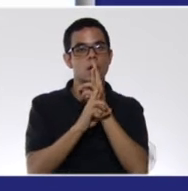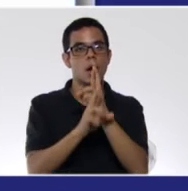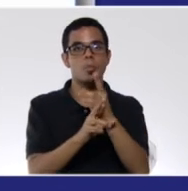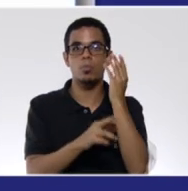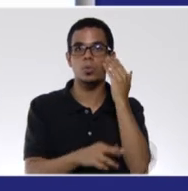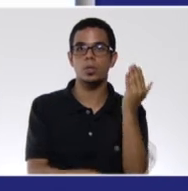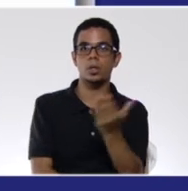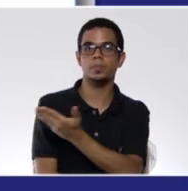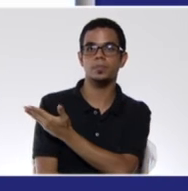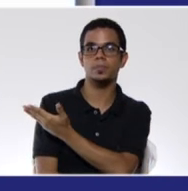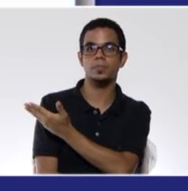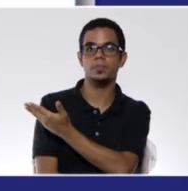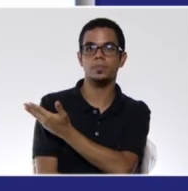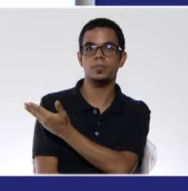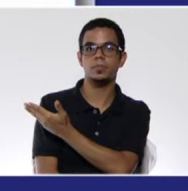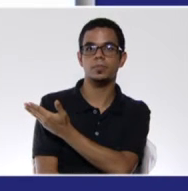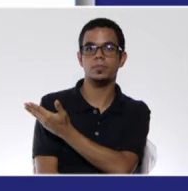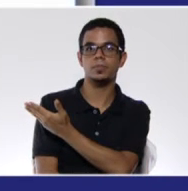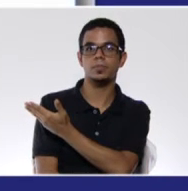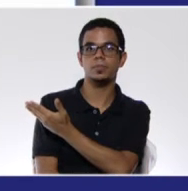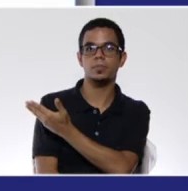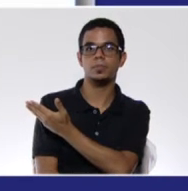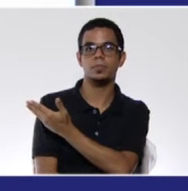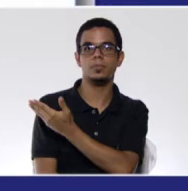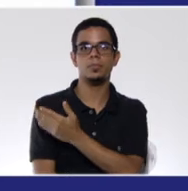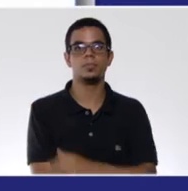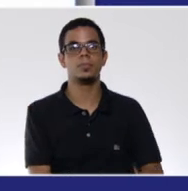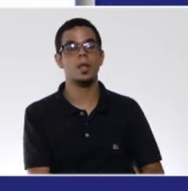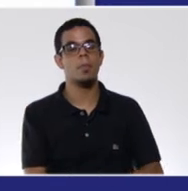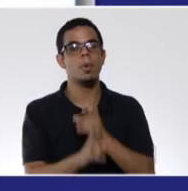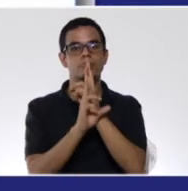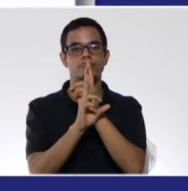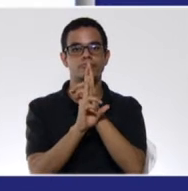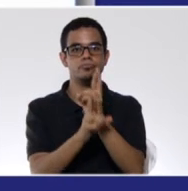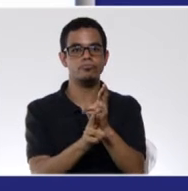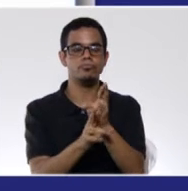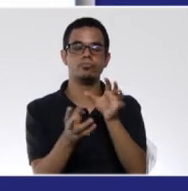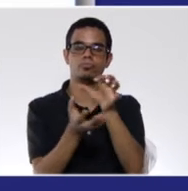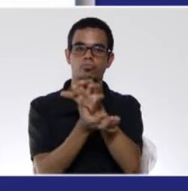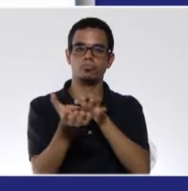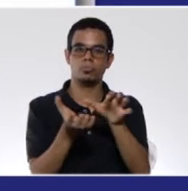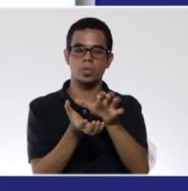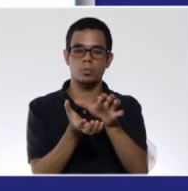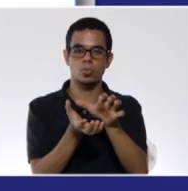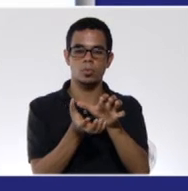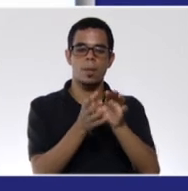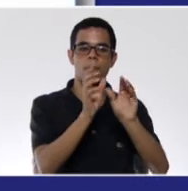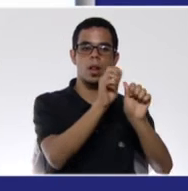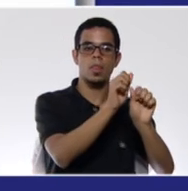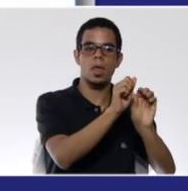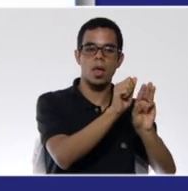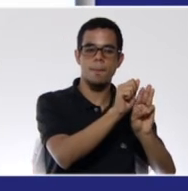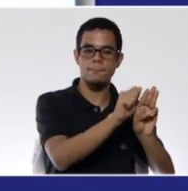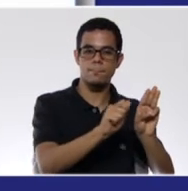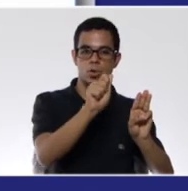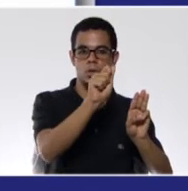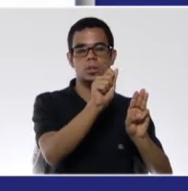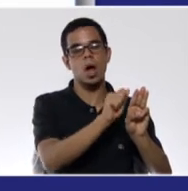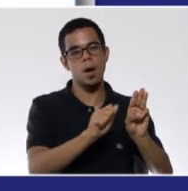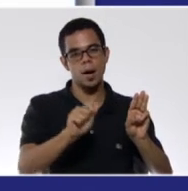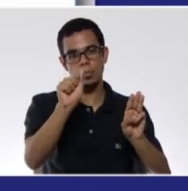5 elevado a la 8 más 3 a la 2 a su vez elevado a la 2 menos x a la